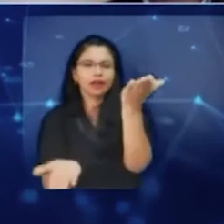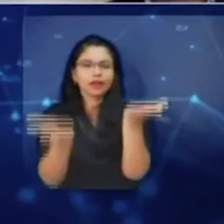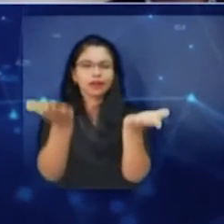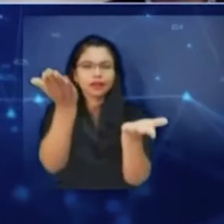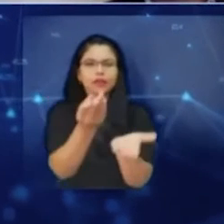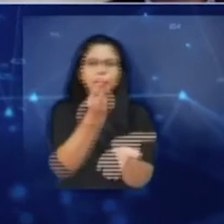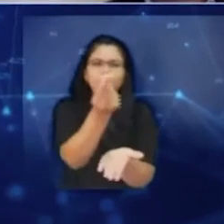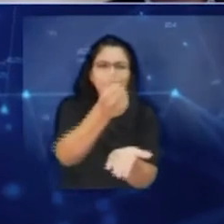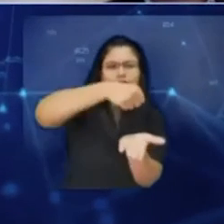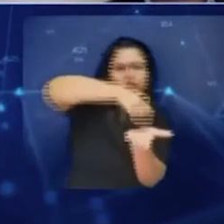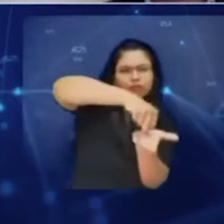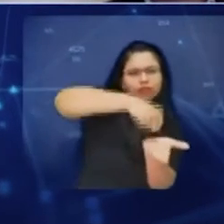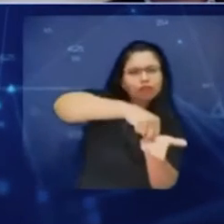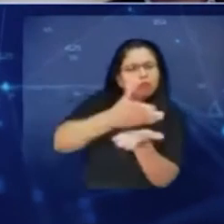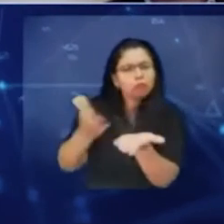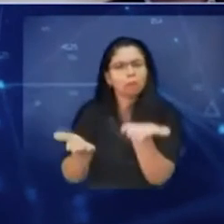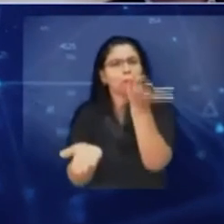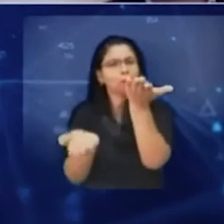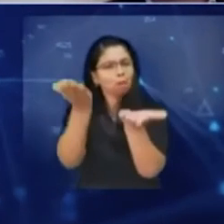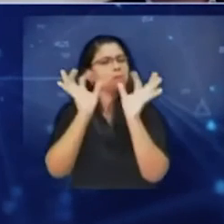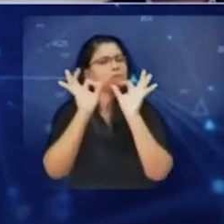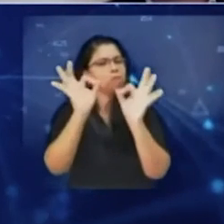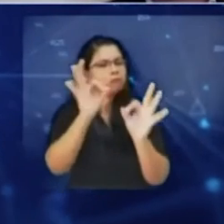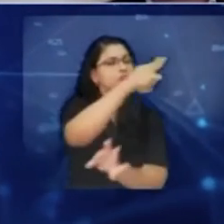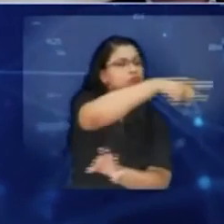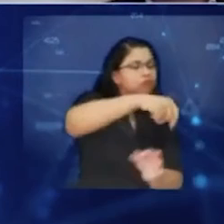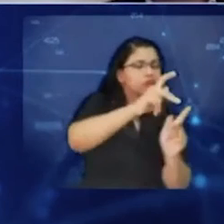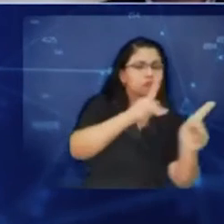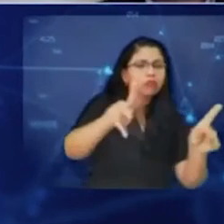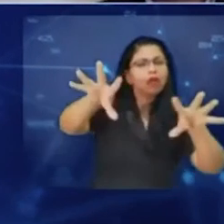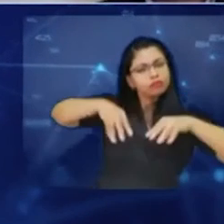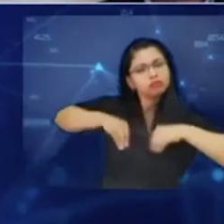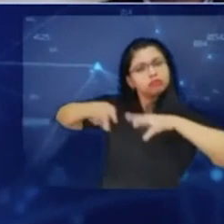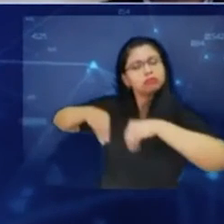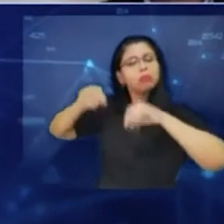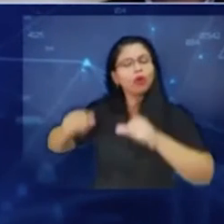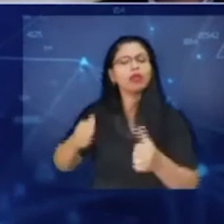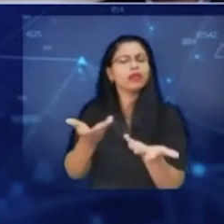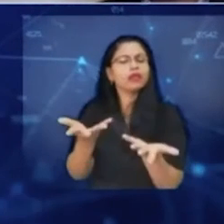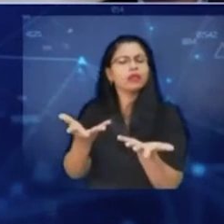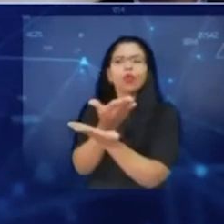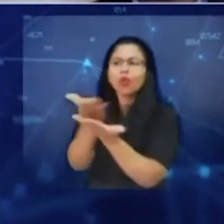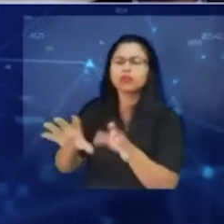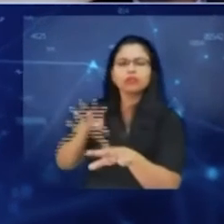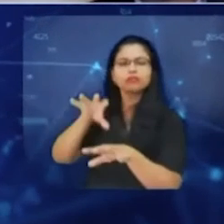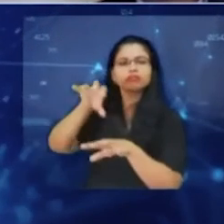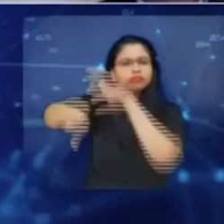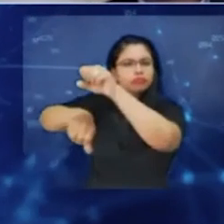todo esto y ser adoptadas en mucho mayor escala. Al mismo tiempo, pues sí,